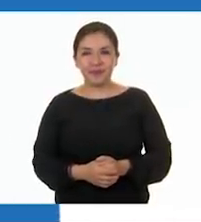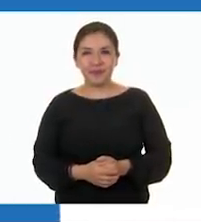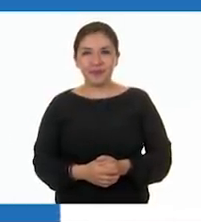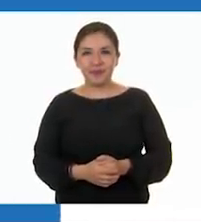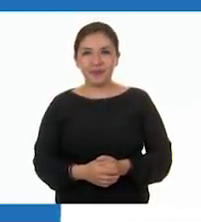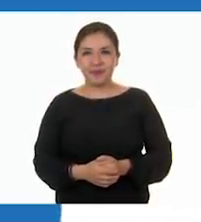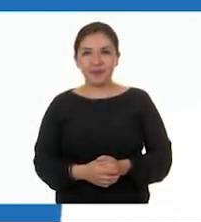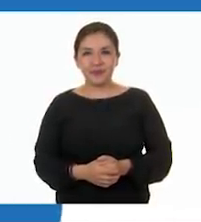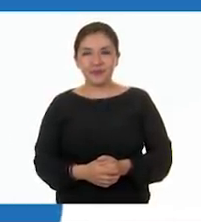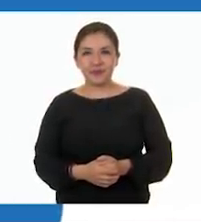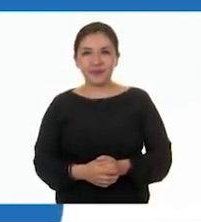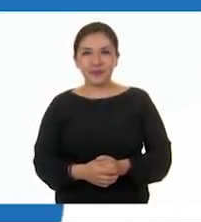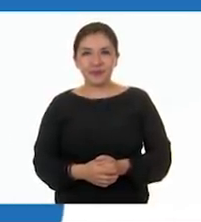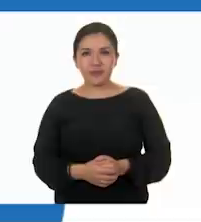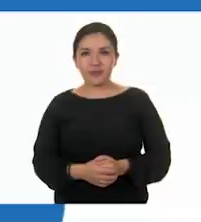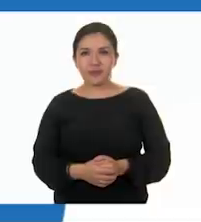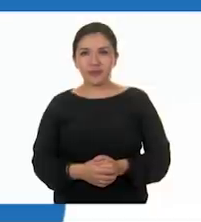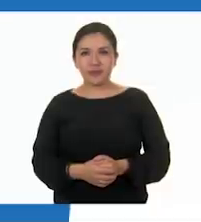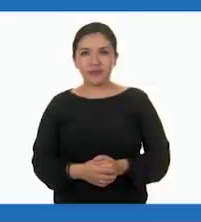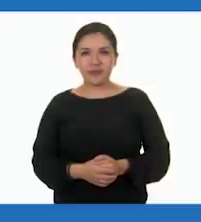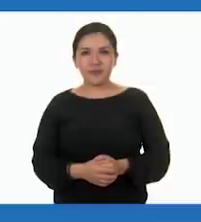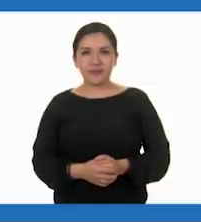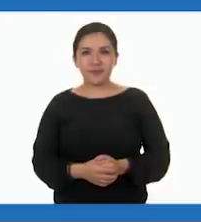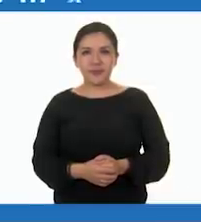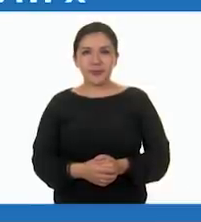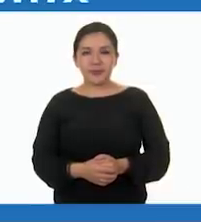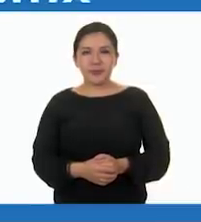5541-7204-13. 100 líneas.